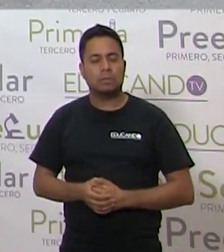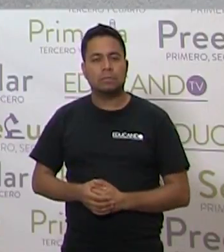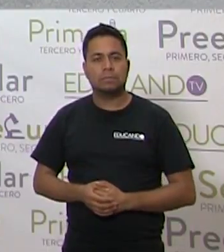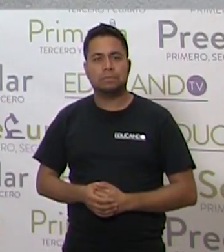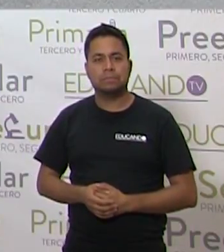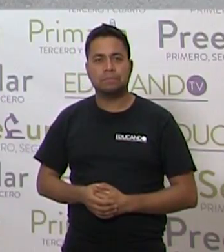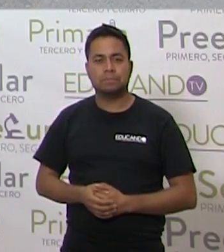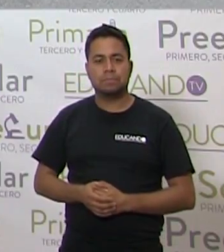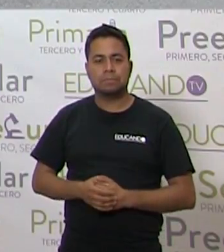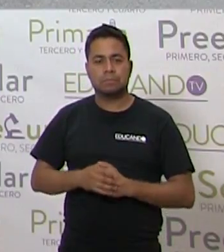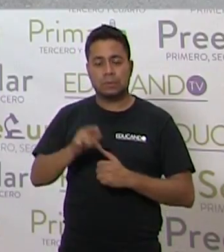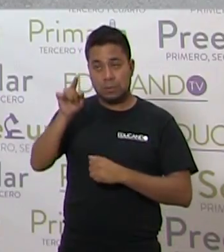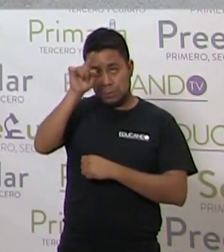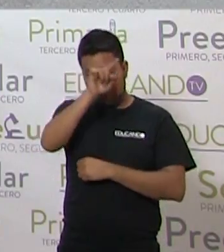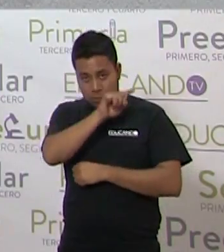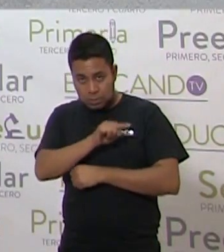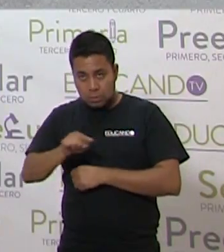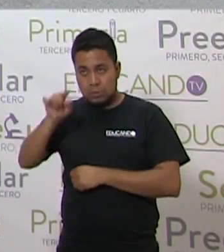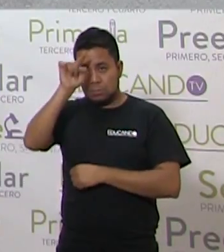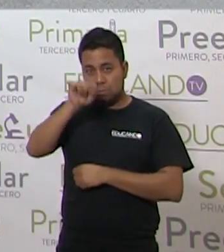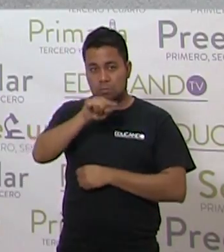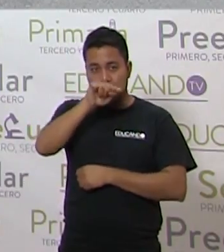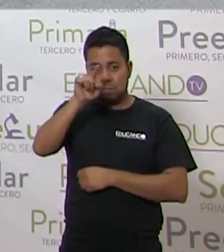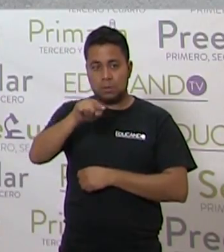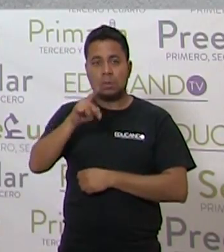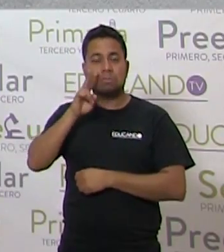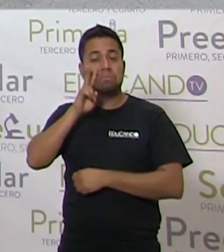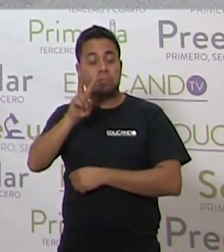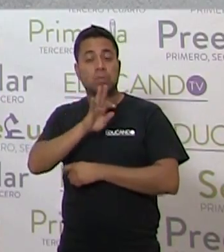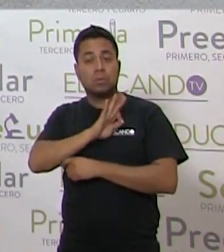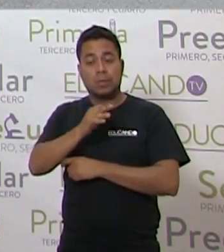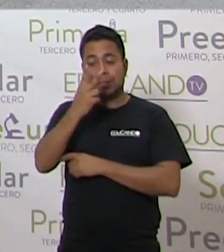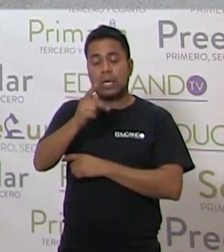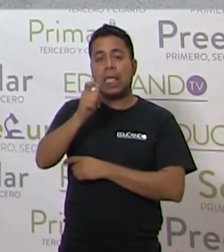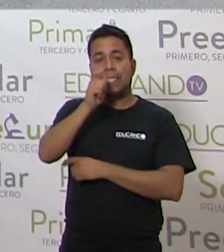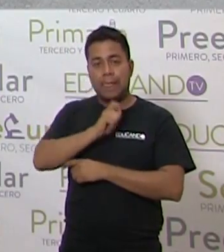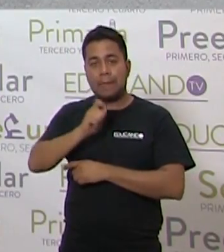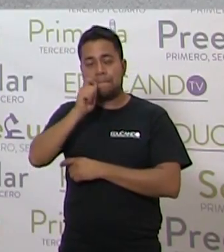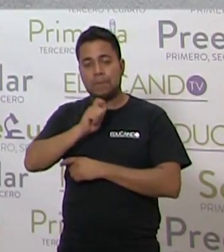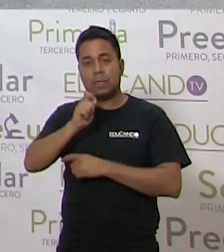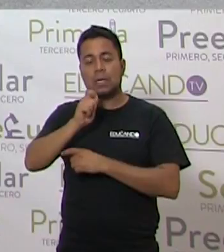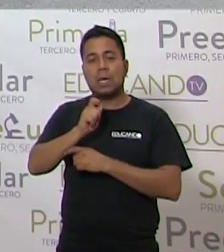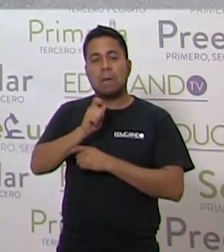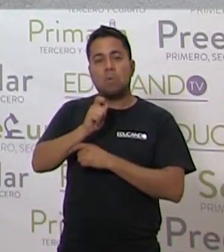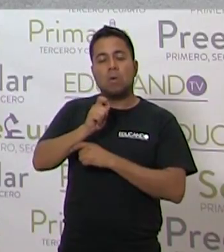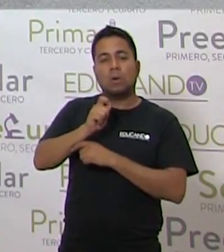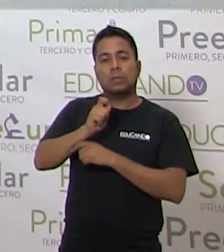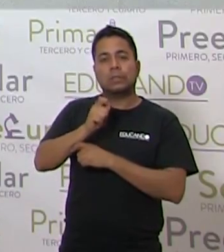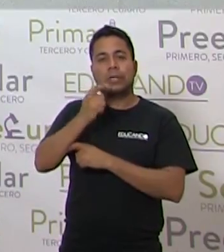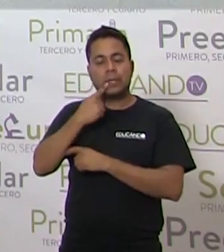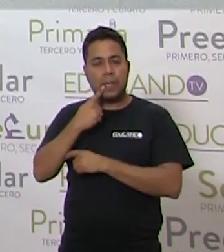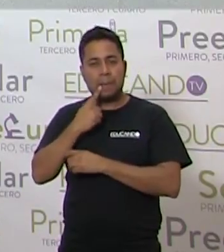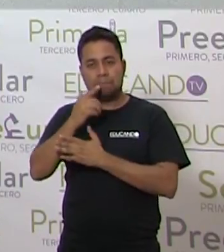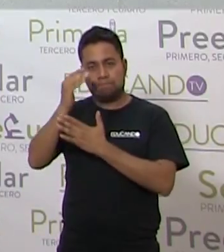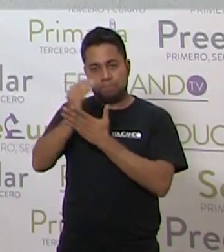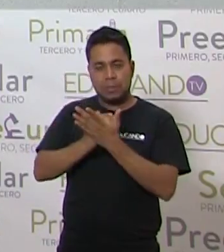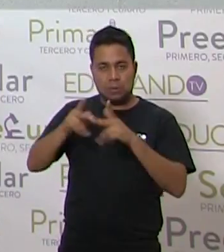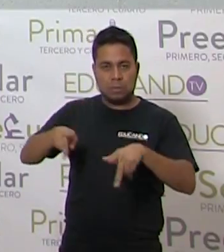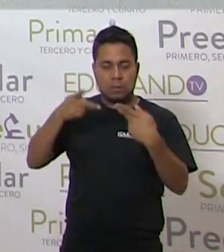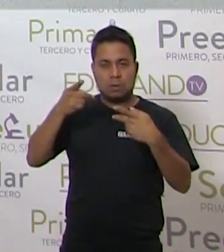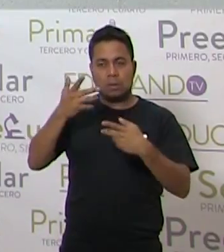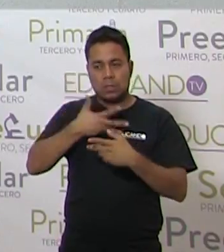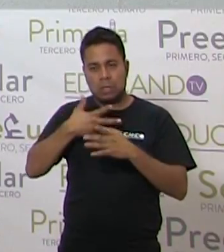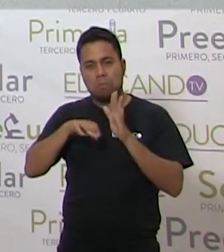viendo ya la Gráfica podemos observar que hay dos sabores de paletas que menos se vendieron es decir hay una igualdad